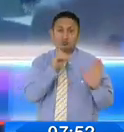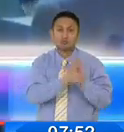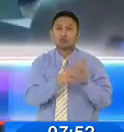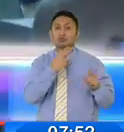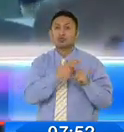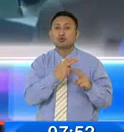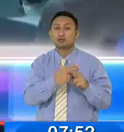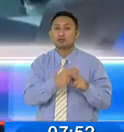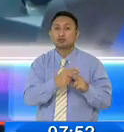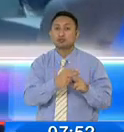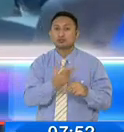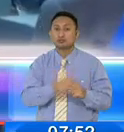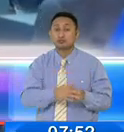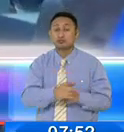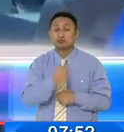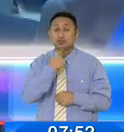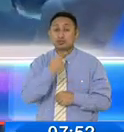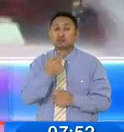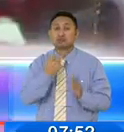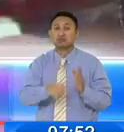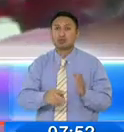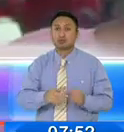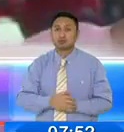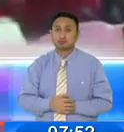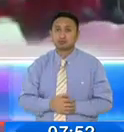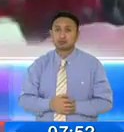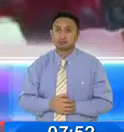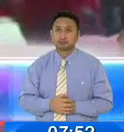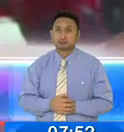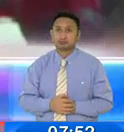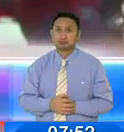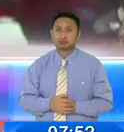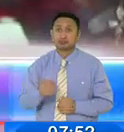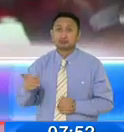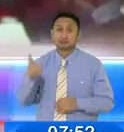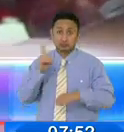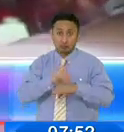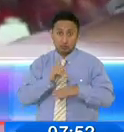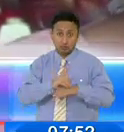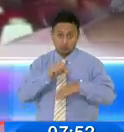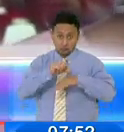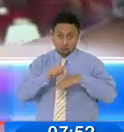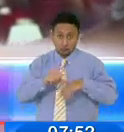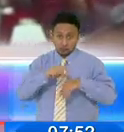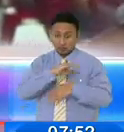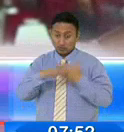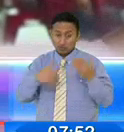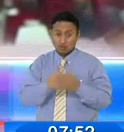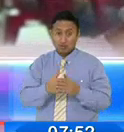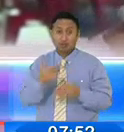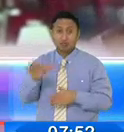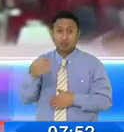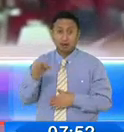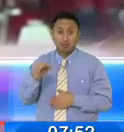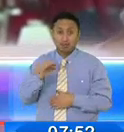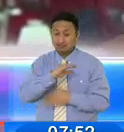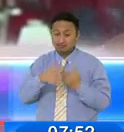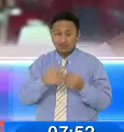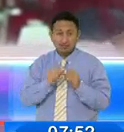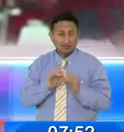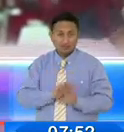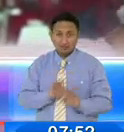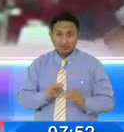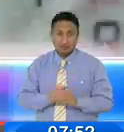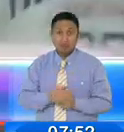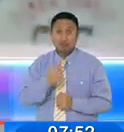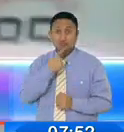exactitud digan qué es lo que ocurrió. Se llevaron todo, el doctor que la operó se llevó todos los papeles, no dejó nada, con decirle que